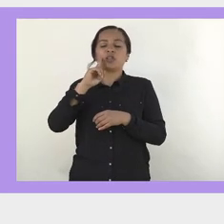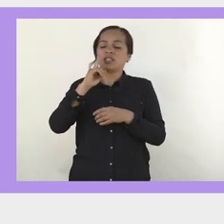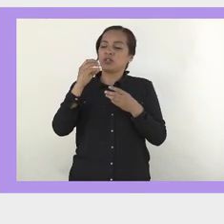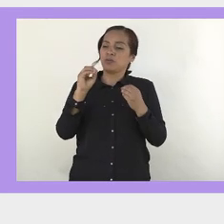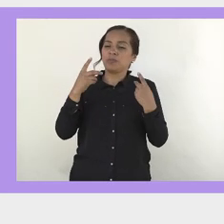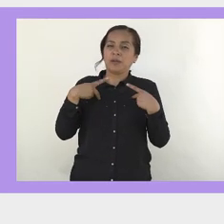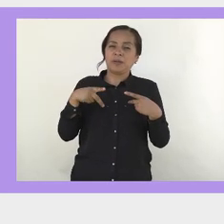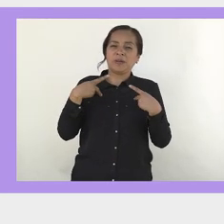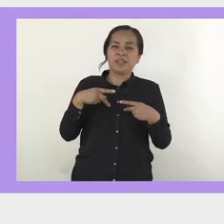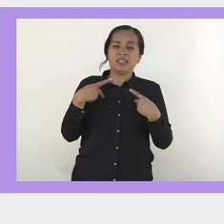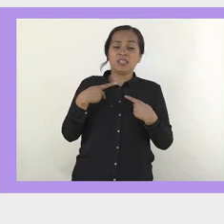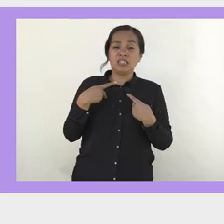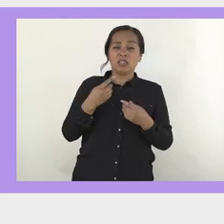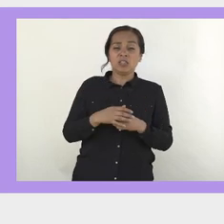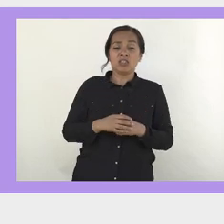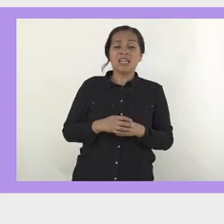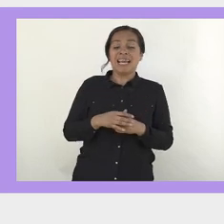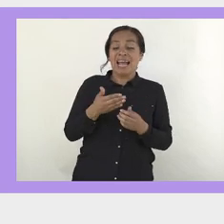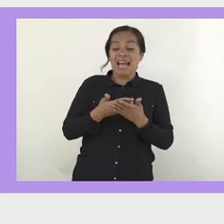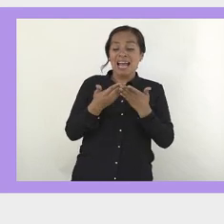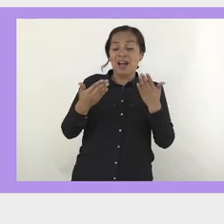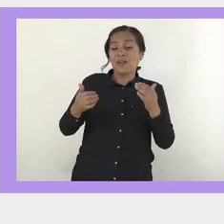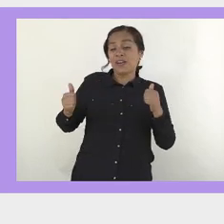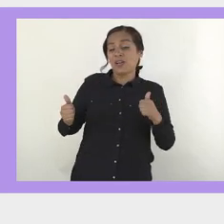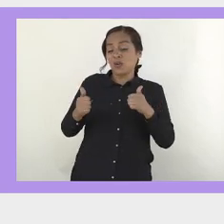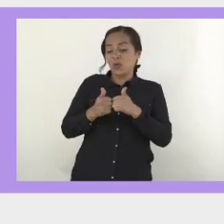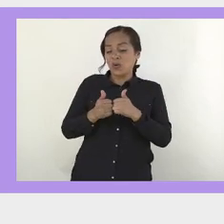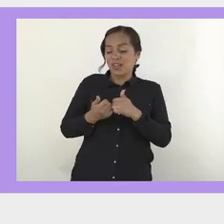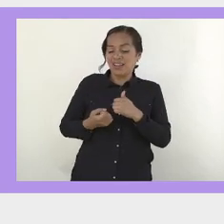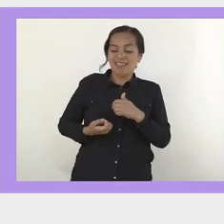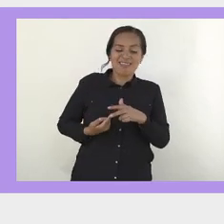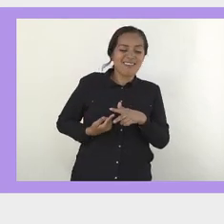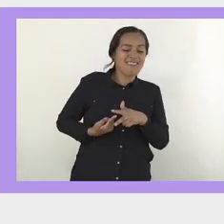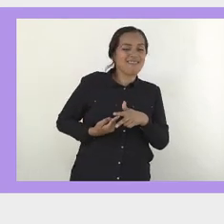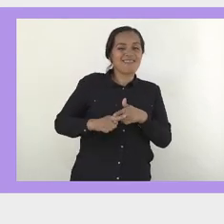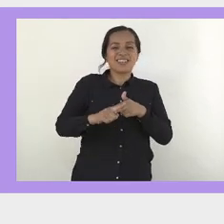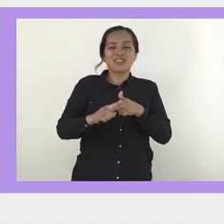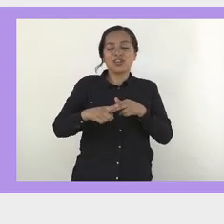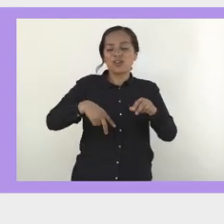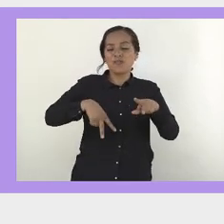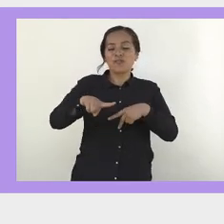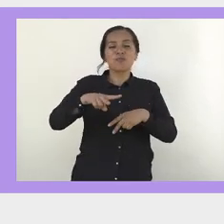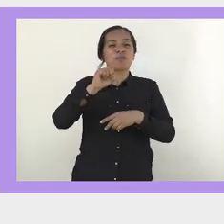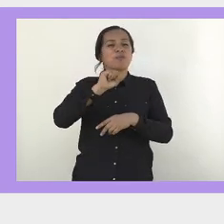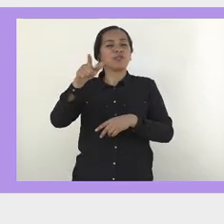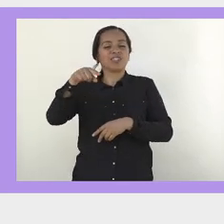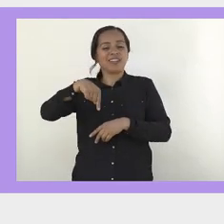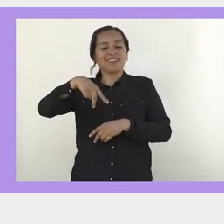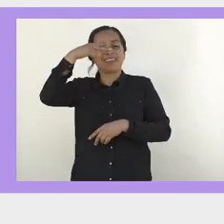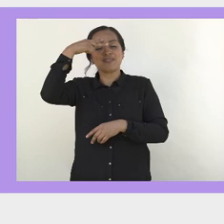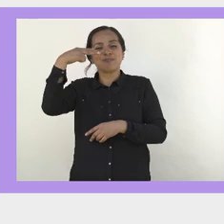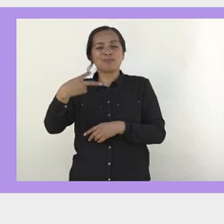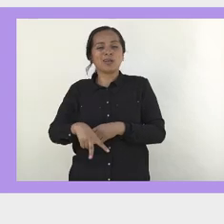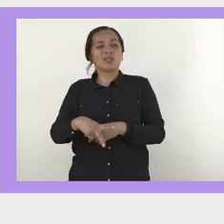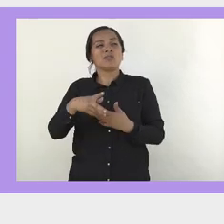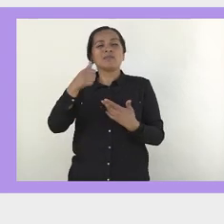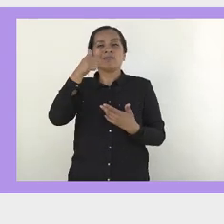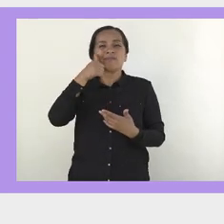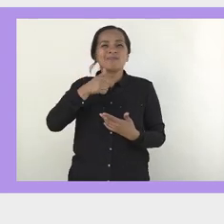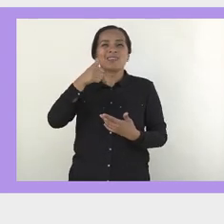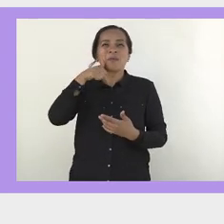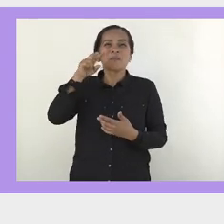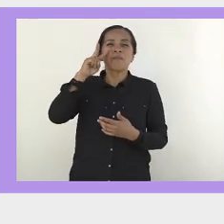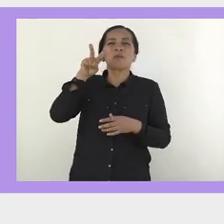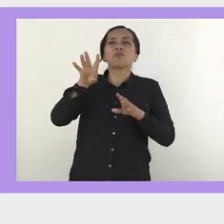Bueno creo que ahora con el nacimiento del fútbol profesional en en nuestro país constantemente vemos